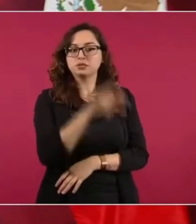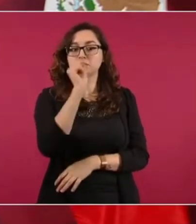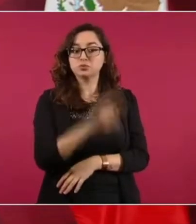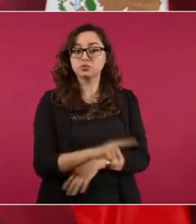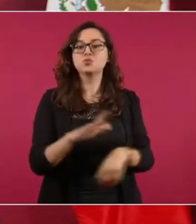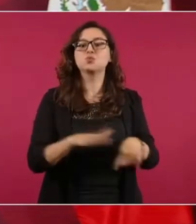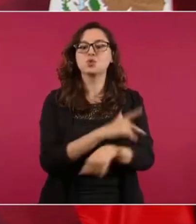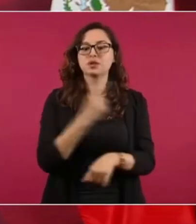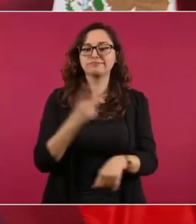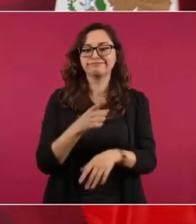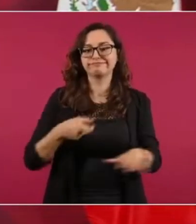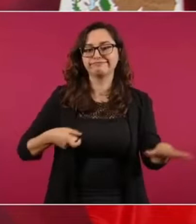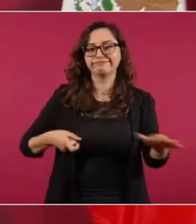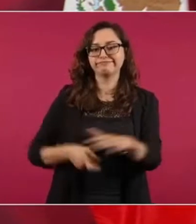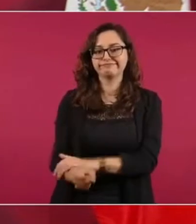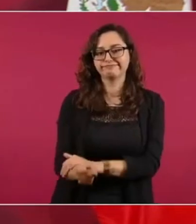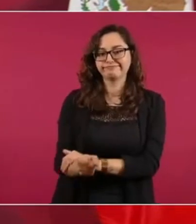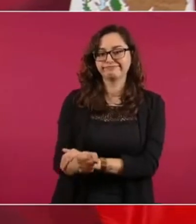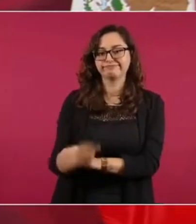pero con robots.